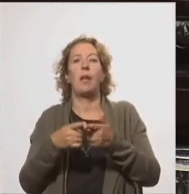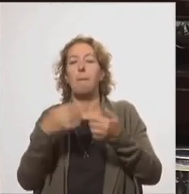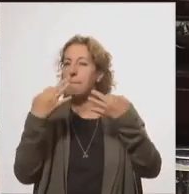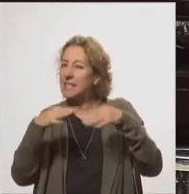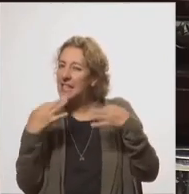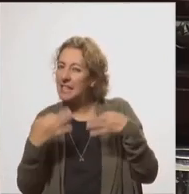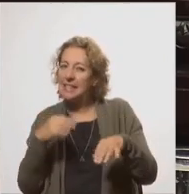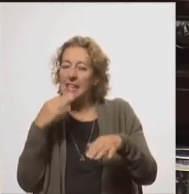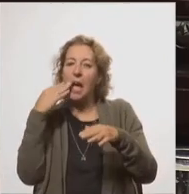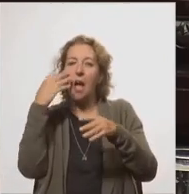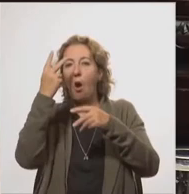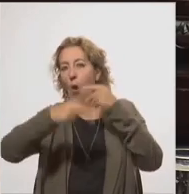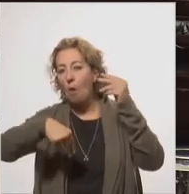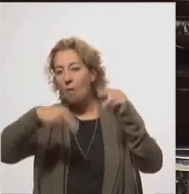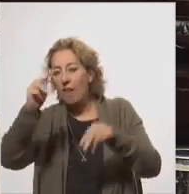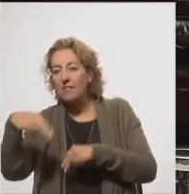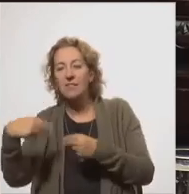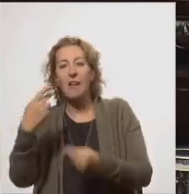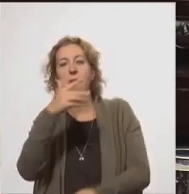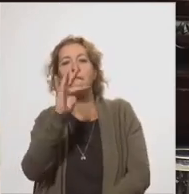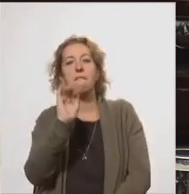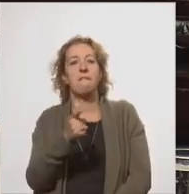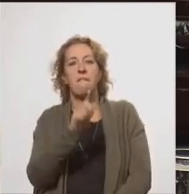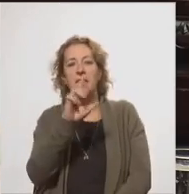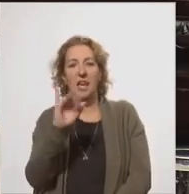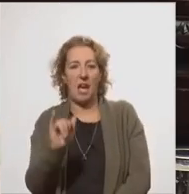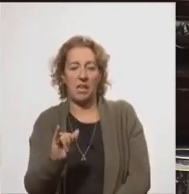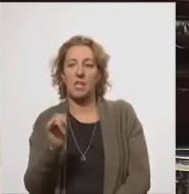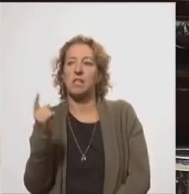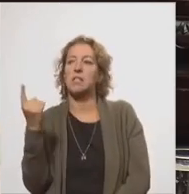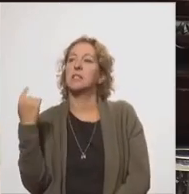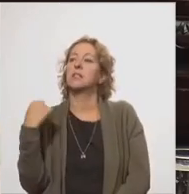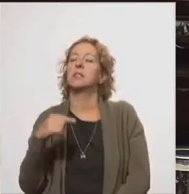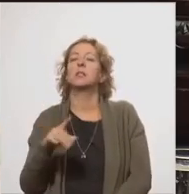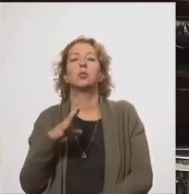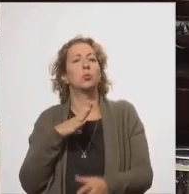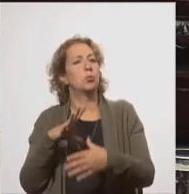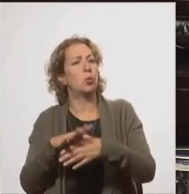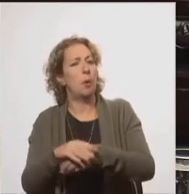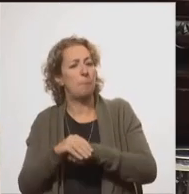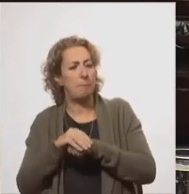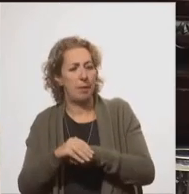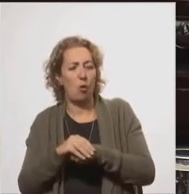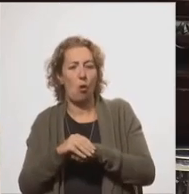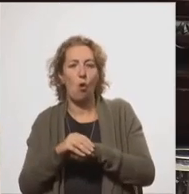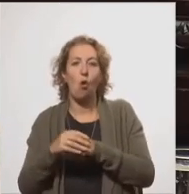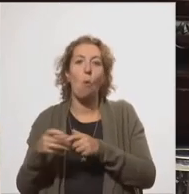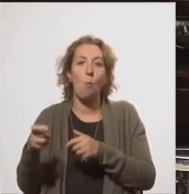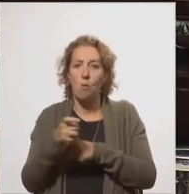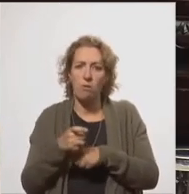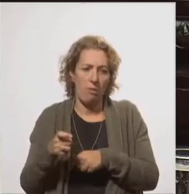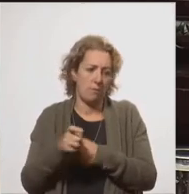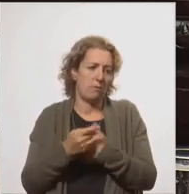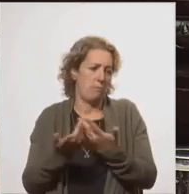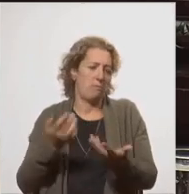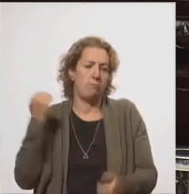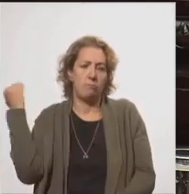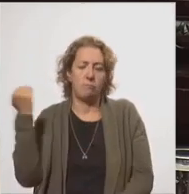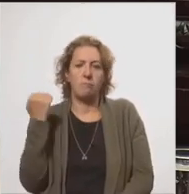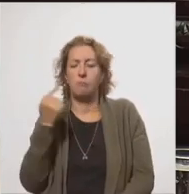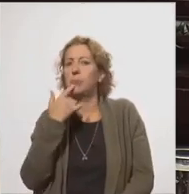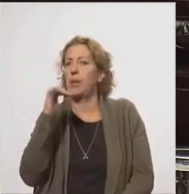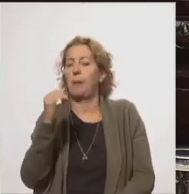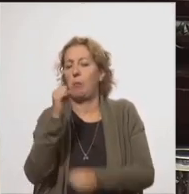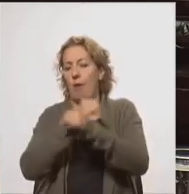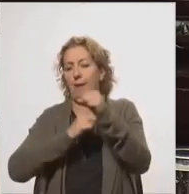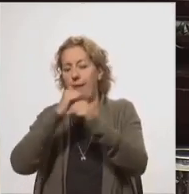del Partido Comunista, que nunca llegó a afiliarse, tuvo amigos comunistas notorios como el ingeniero José Luis